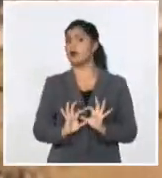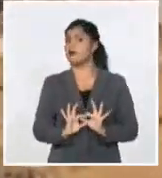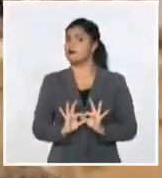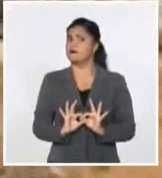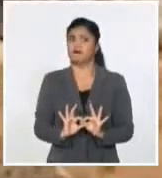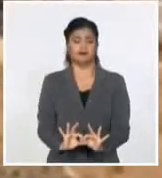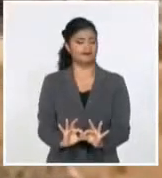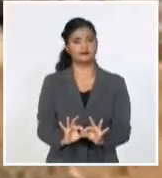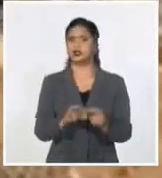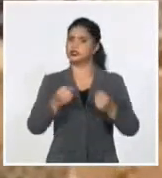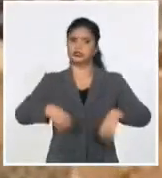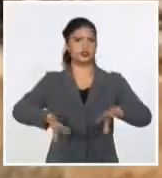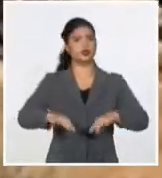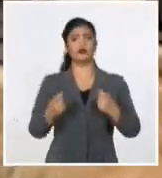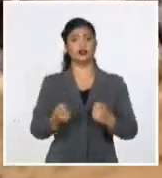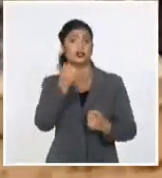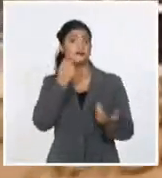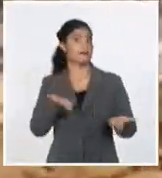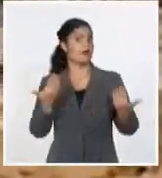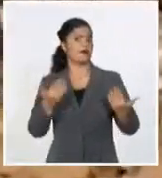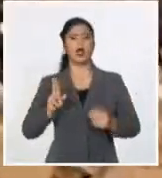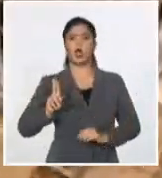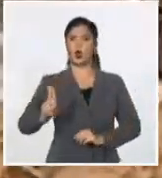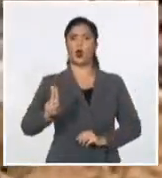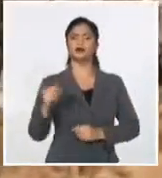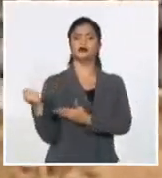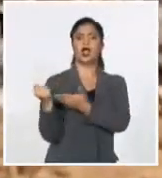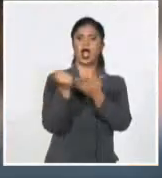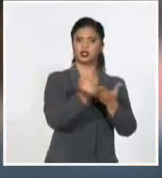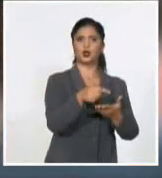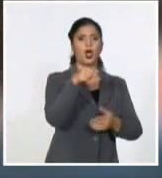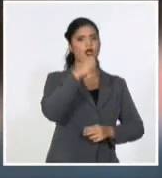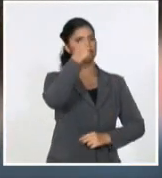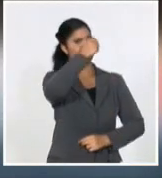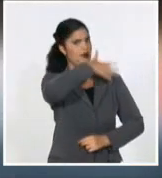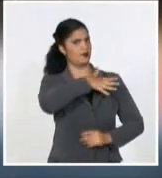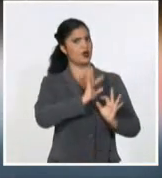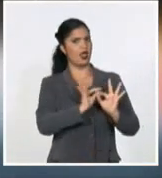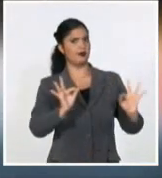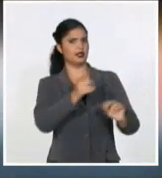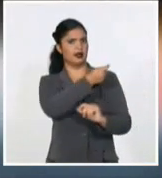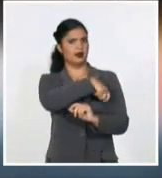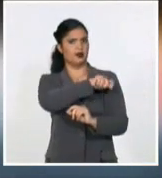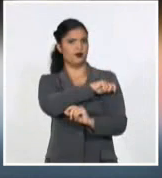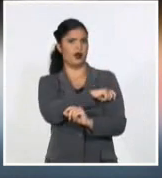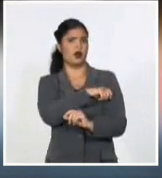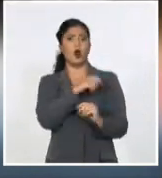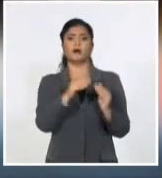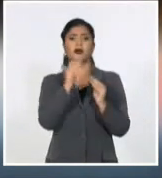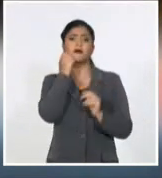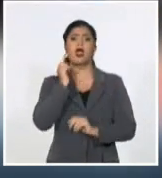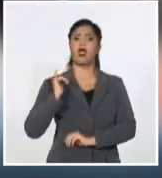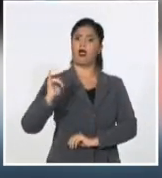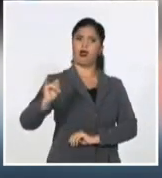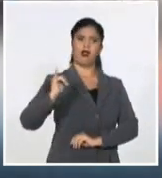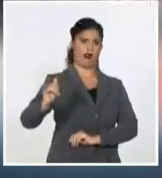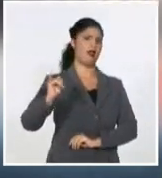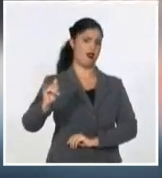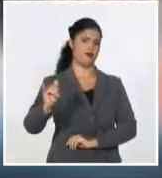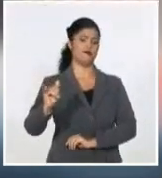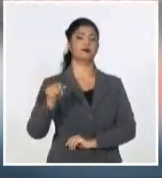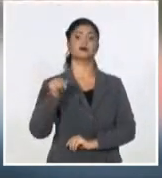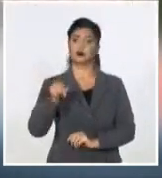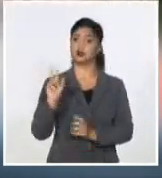urgente la llegada de más ayuda humanitaria a la franja, en particular para la población más aislada. Durante una visita al paso de